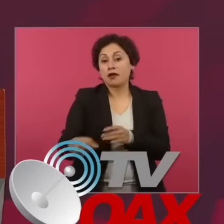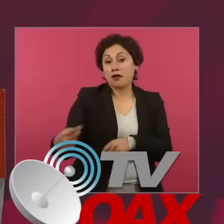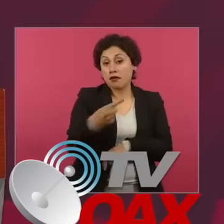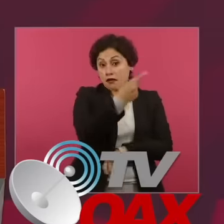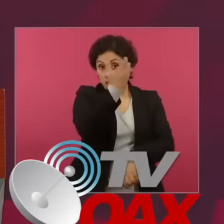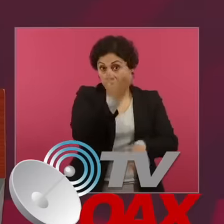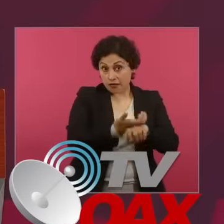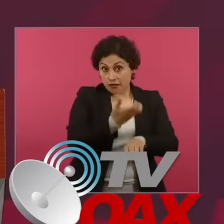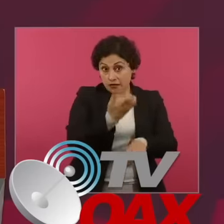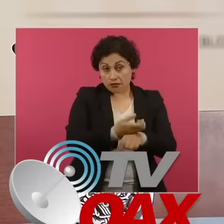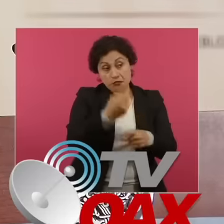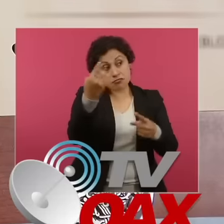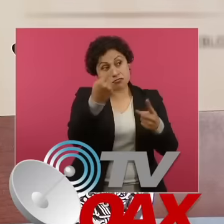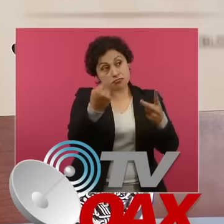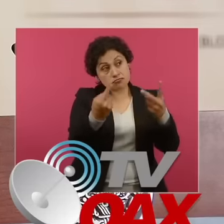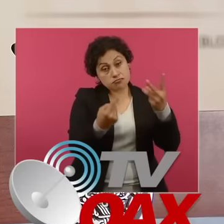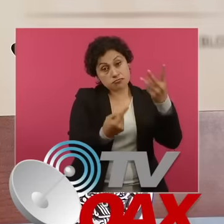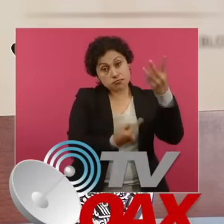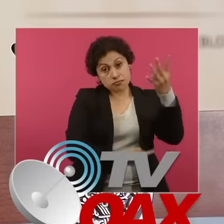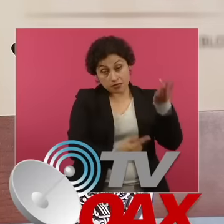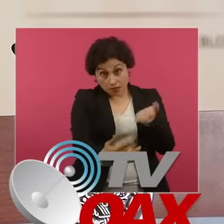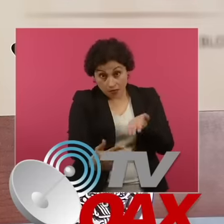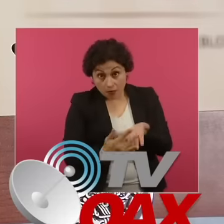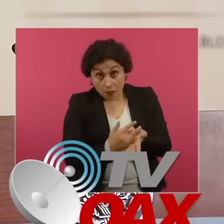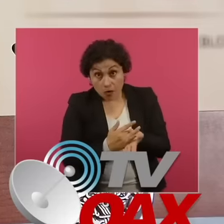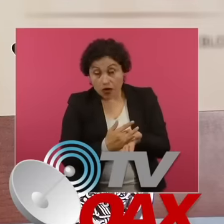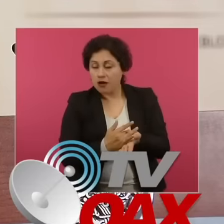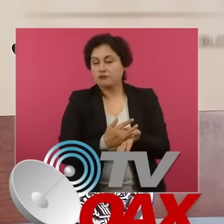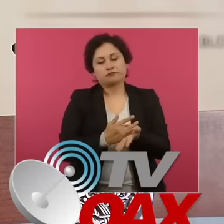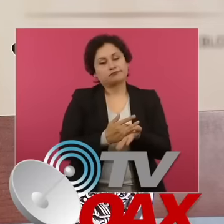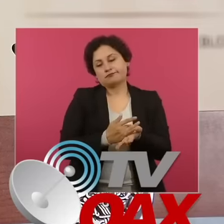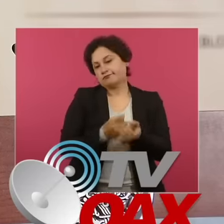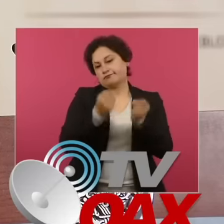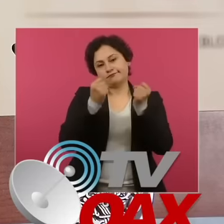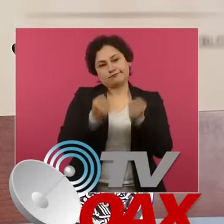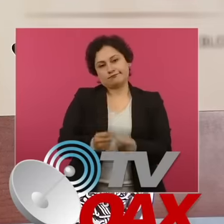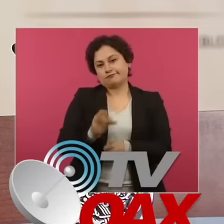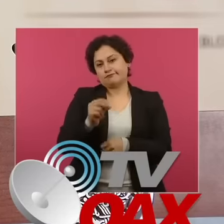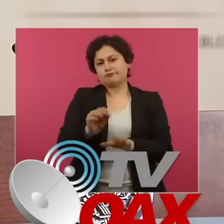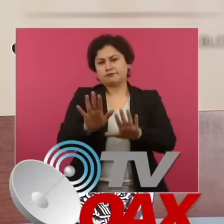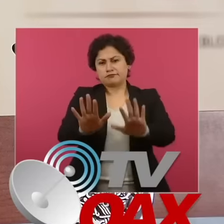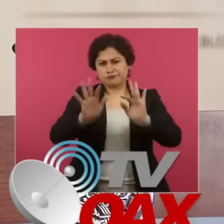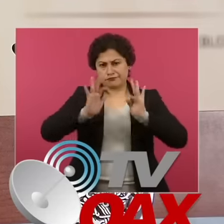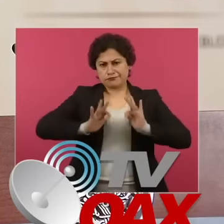Post, el Wall Street Journal. No. Nos apabullan.